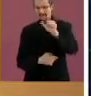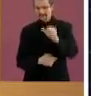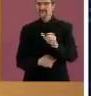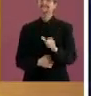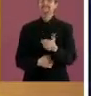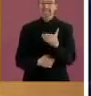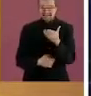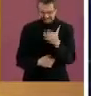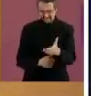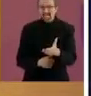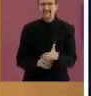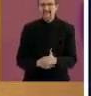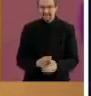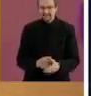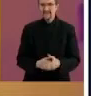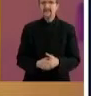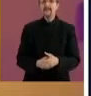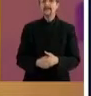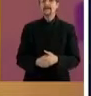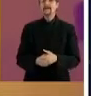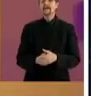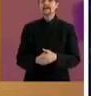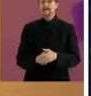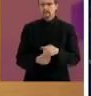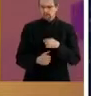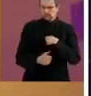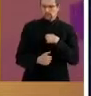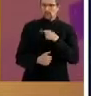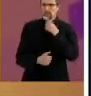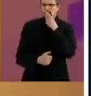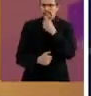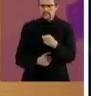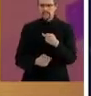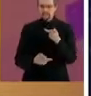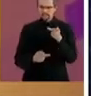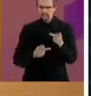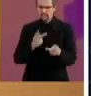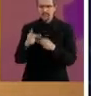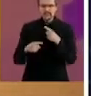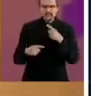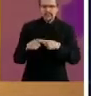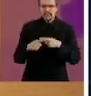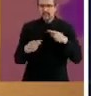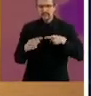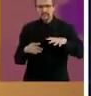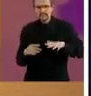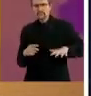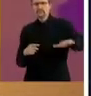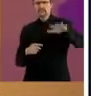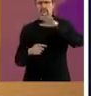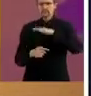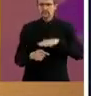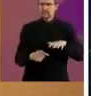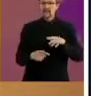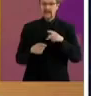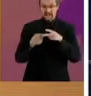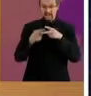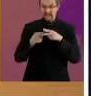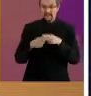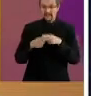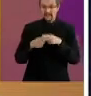varios días antes del debate llegó bronceado al debate era en blanco y negro y Nixon había sido operado días antes de la